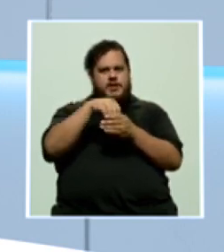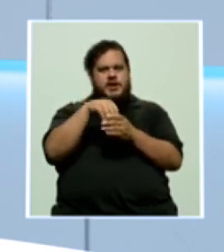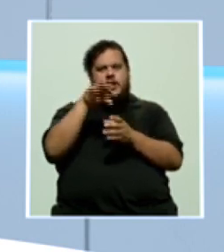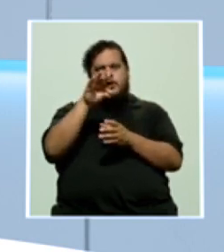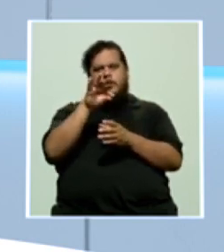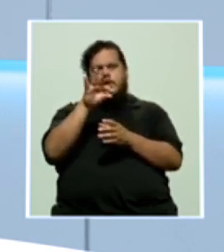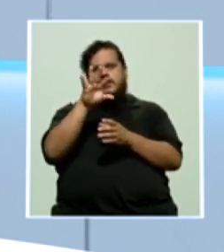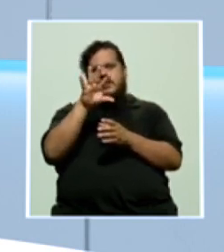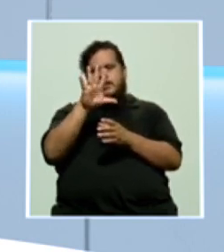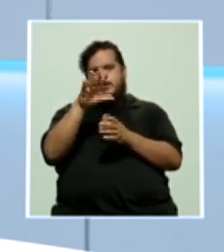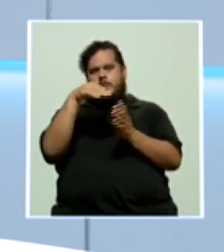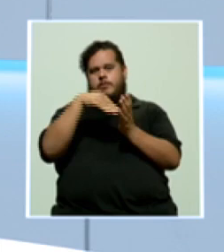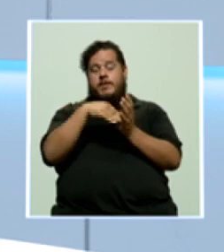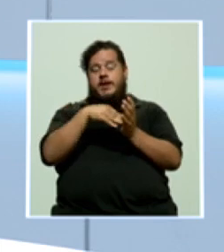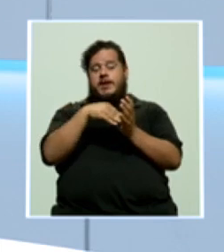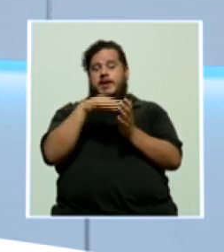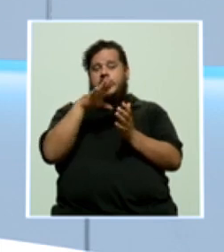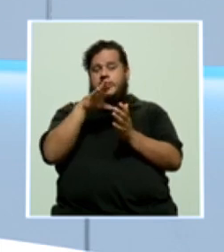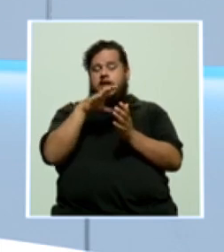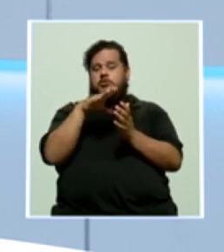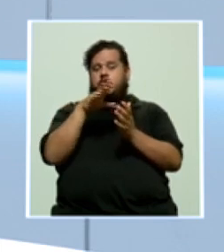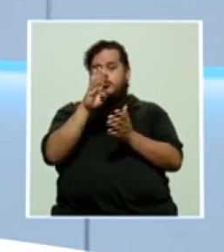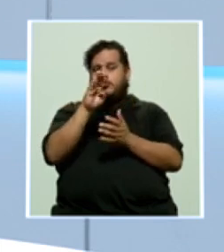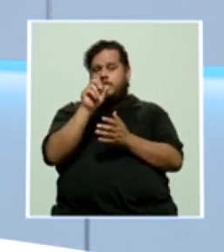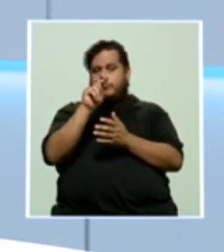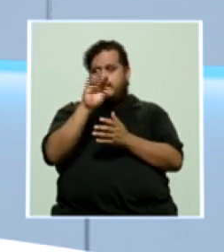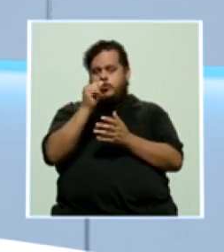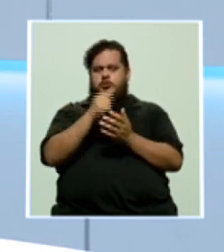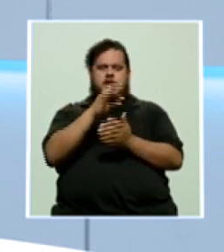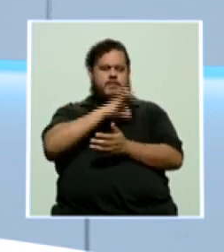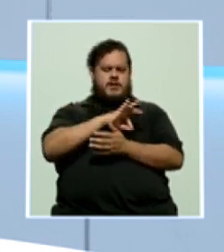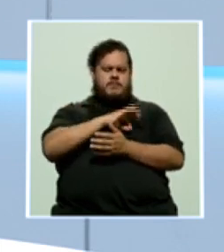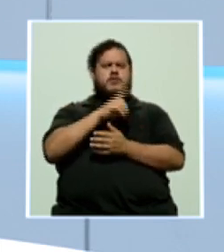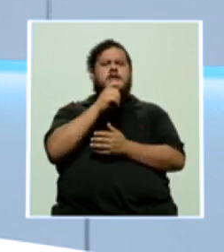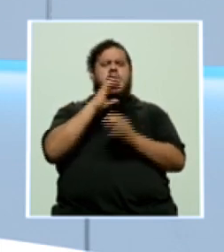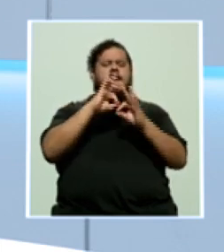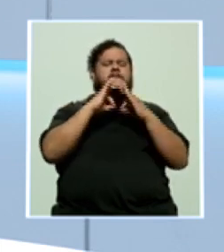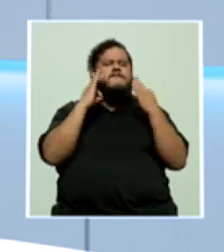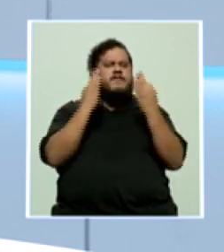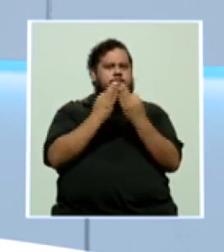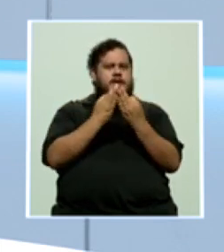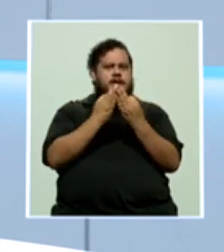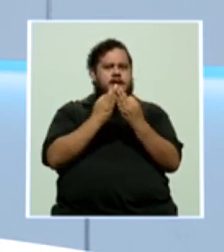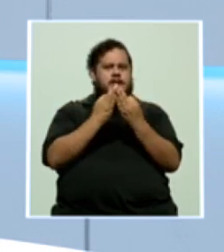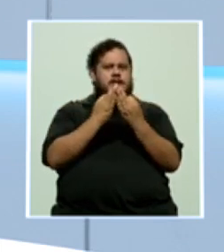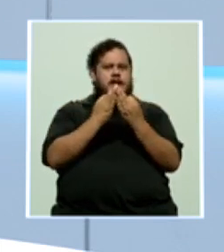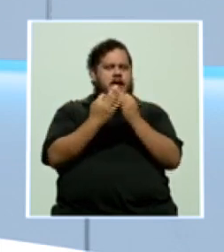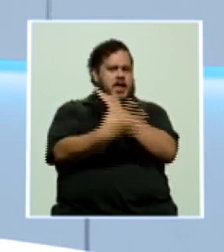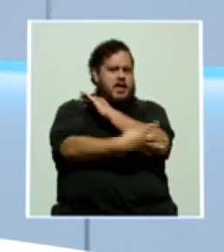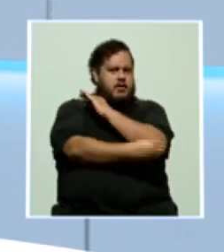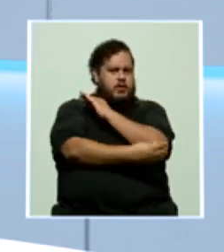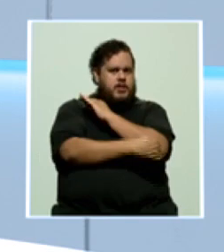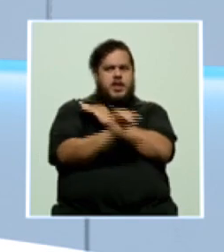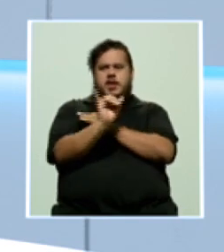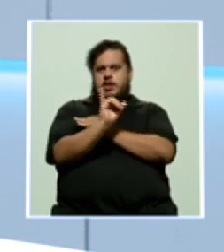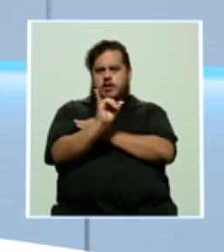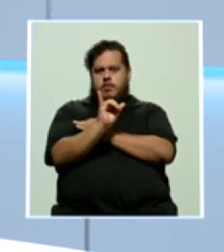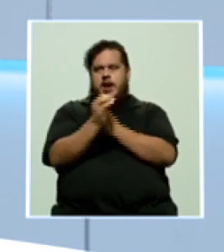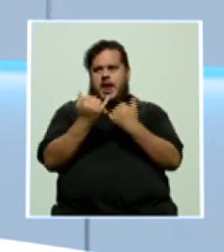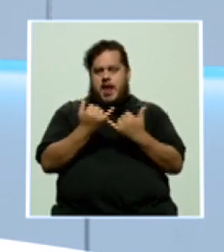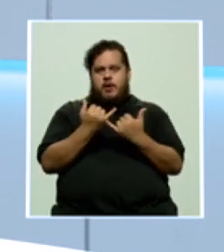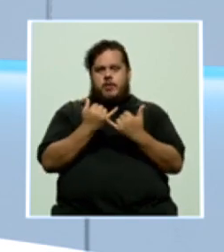este 2021. El beneficio lo pueden recibir tanto familias de escasos recursos como